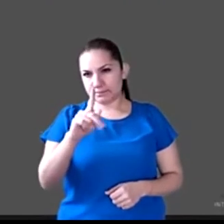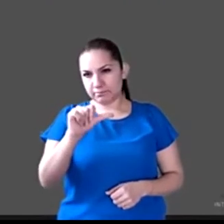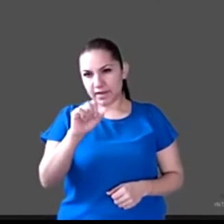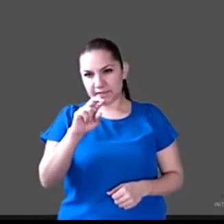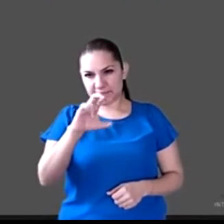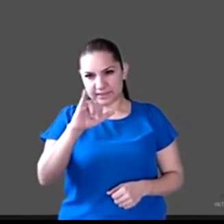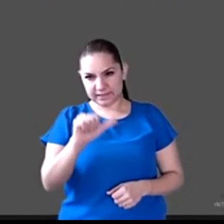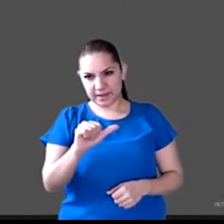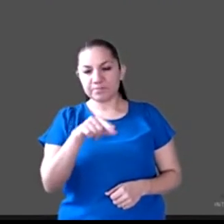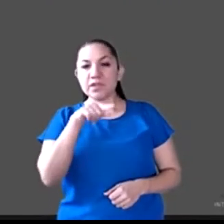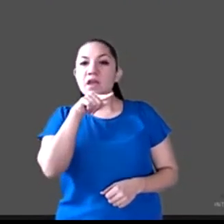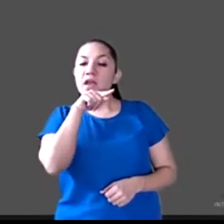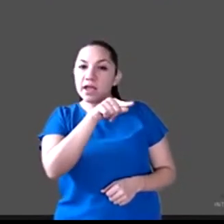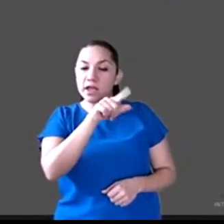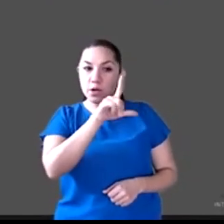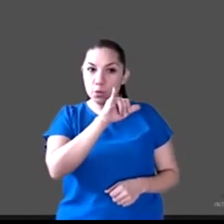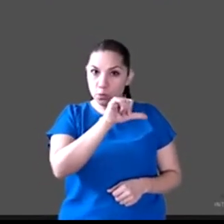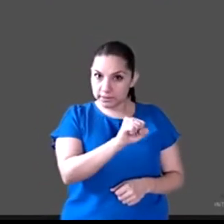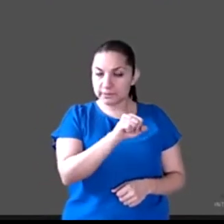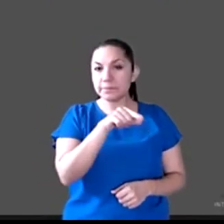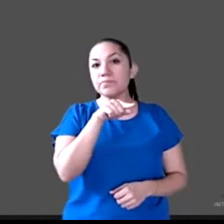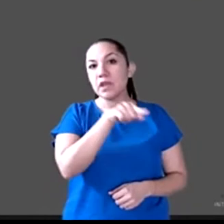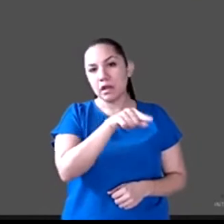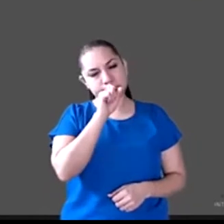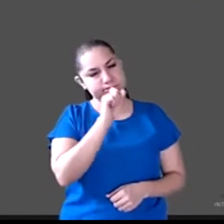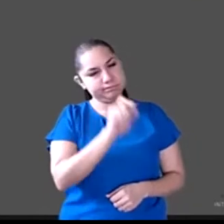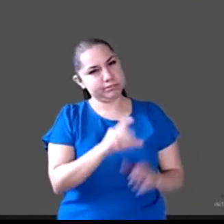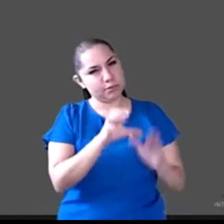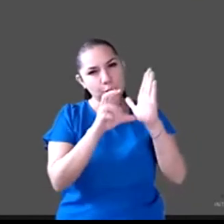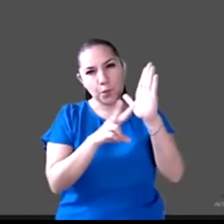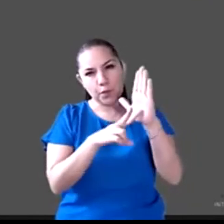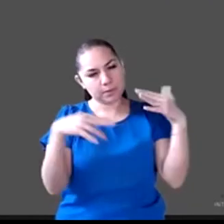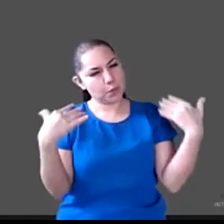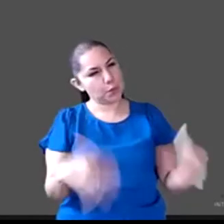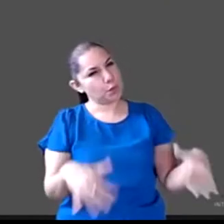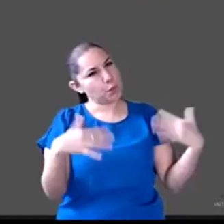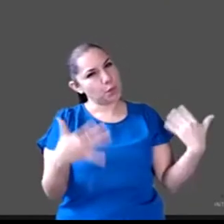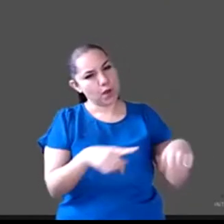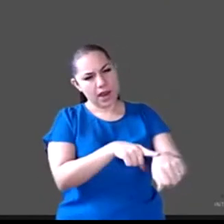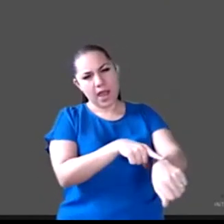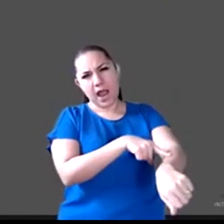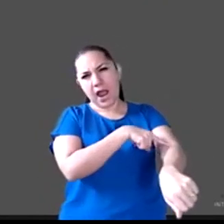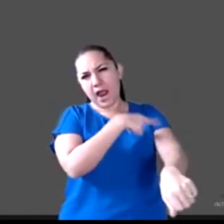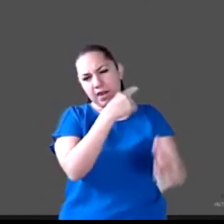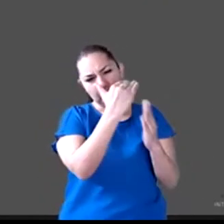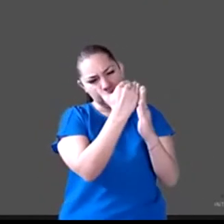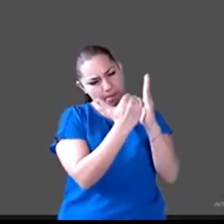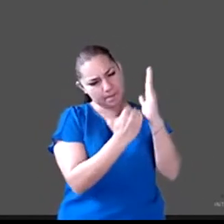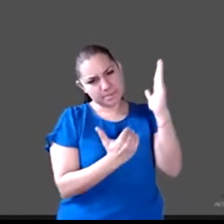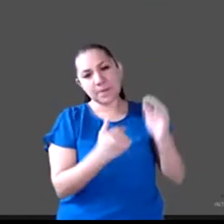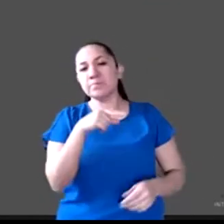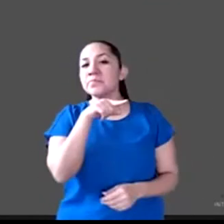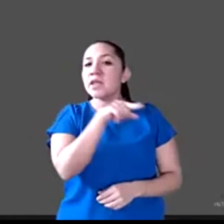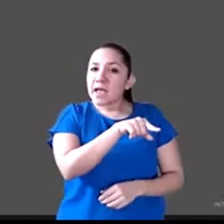Luis es, también tiene un currículum muy amplio, tampoco lo voy a decir, es doctor